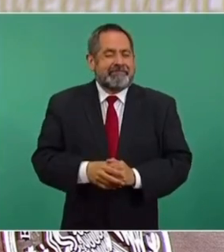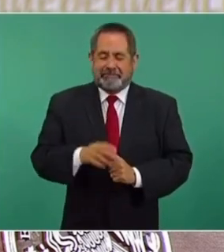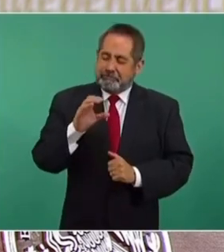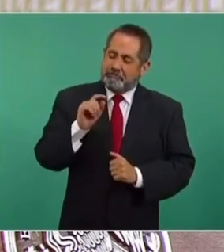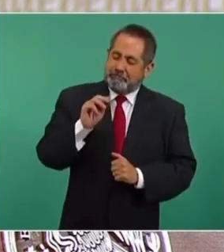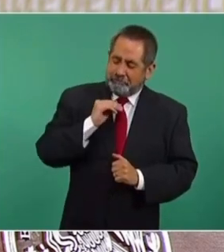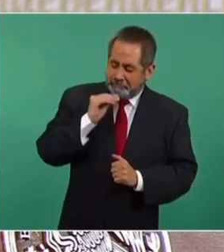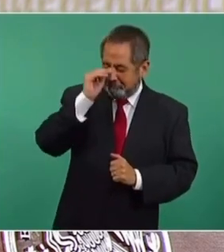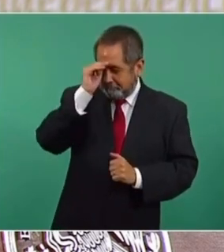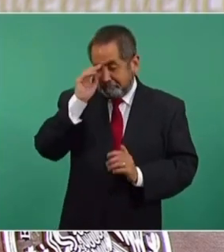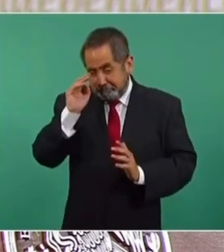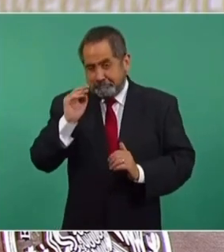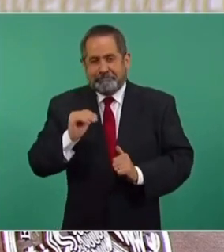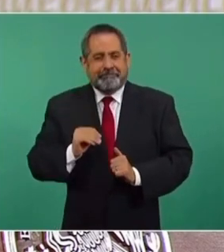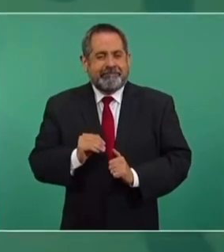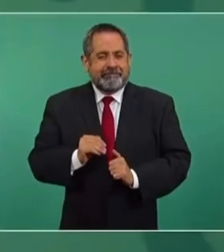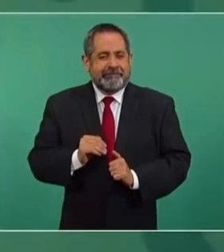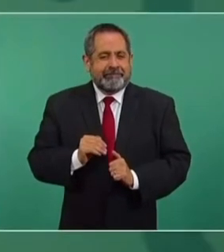Consideran